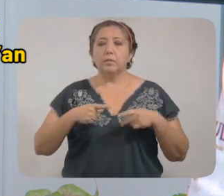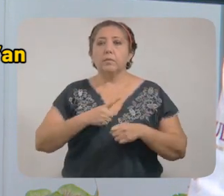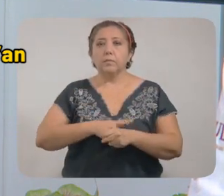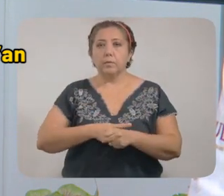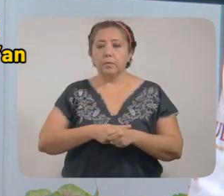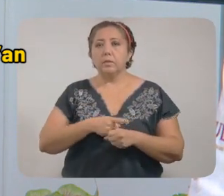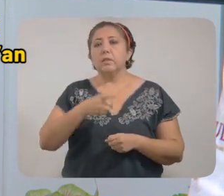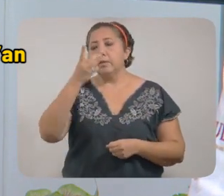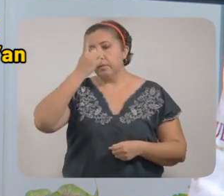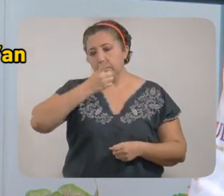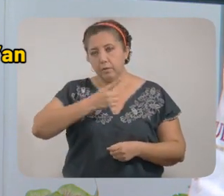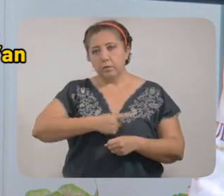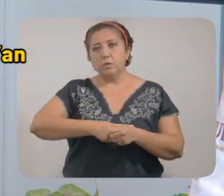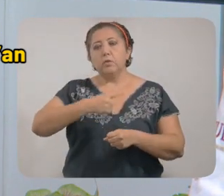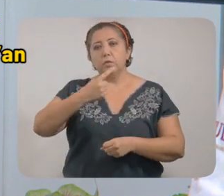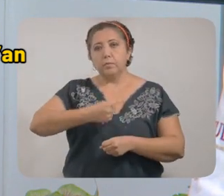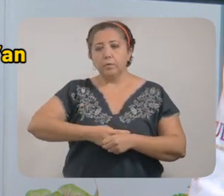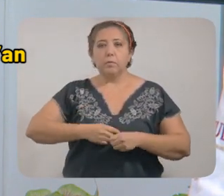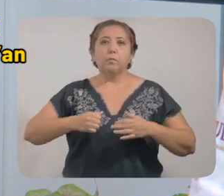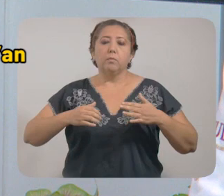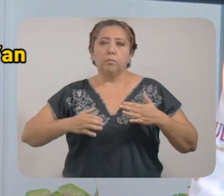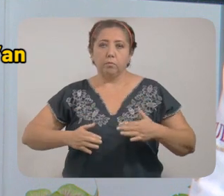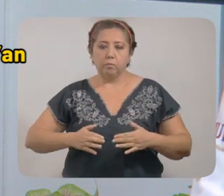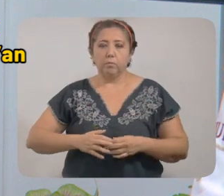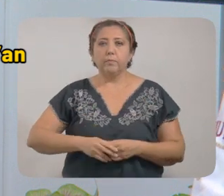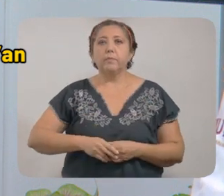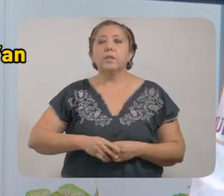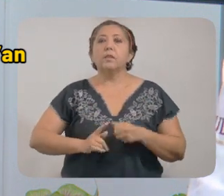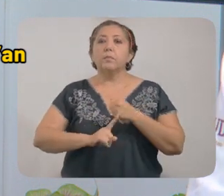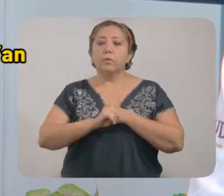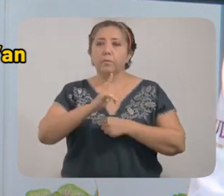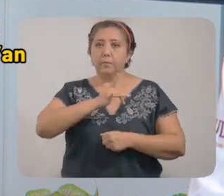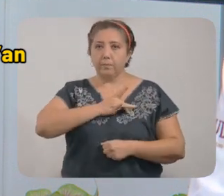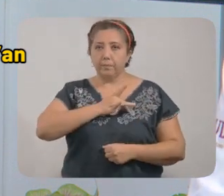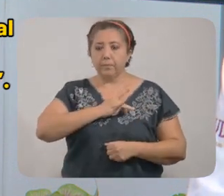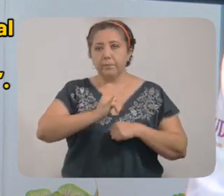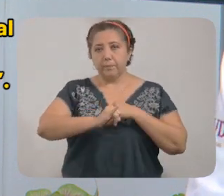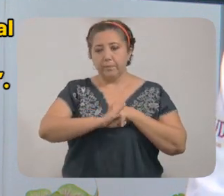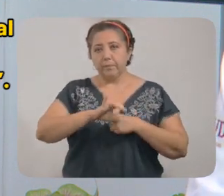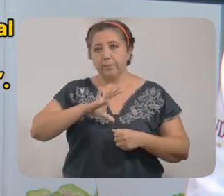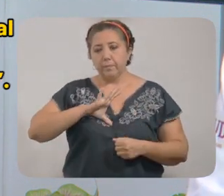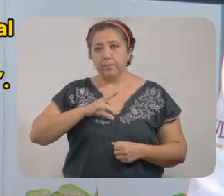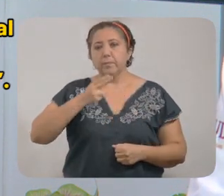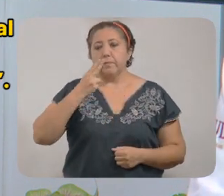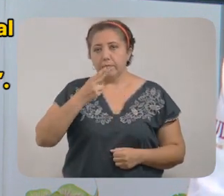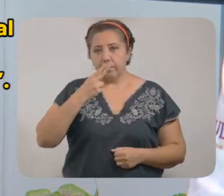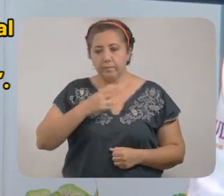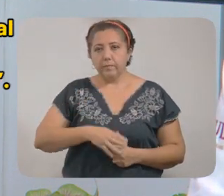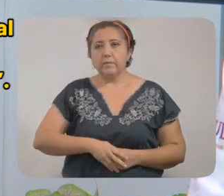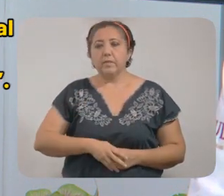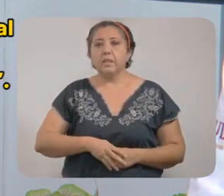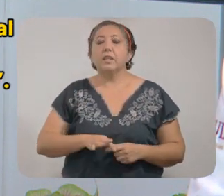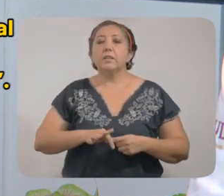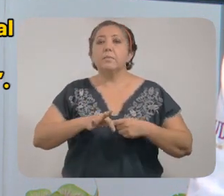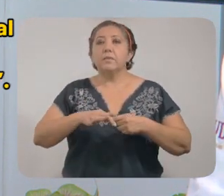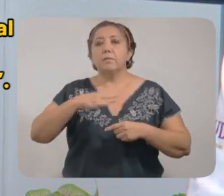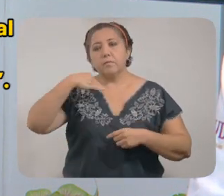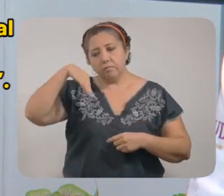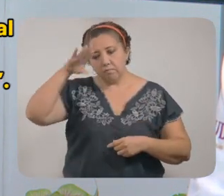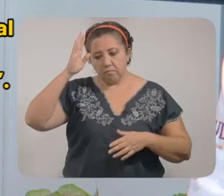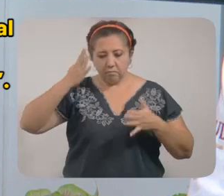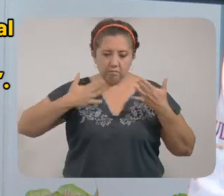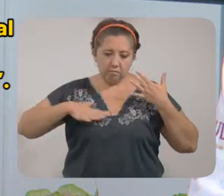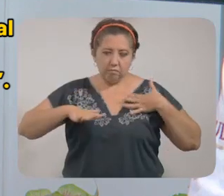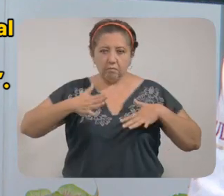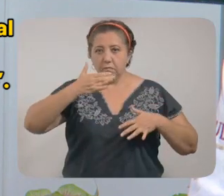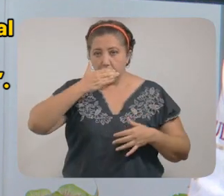padecimientos como diabetes hipertensión sobrepeso problemas cardíacos vih cáncer o tabaquismo que si presentan fiebre cansancio